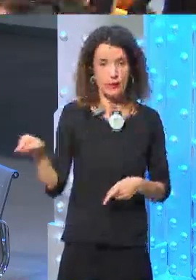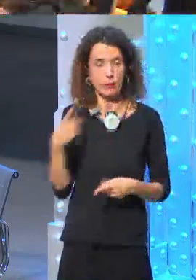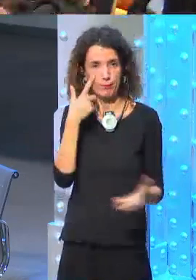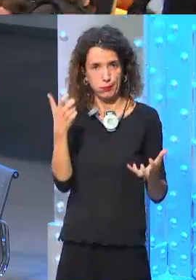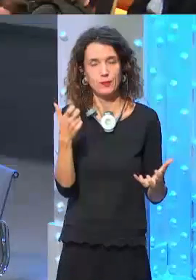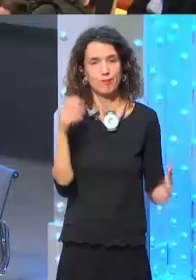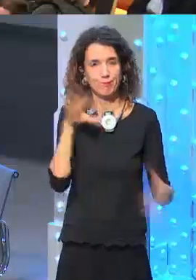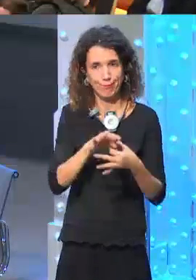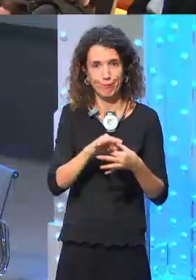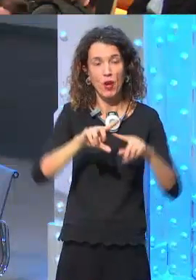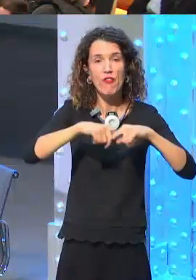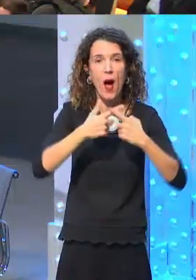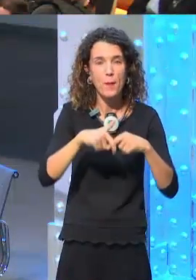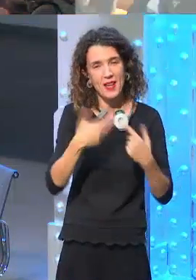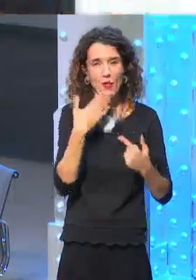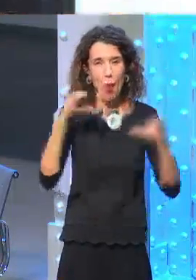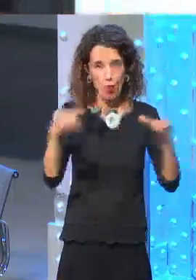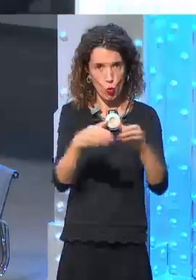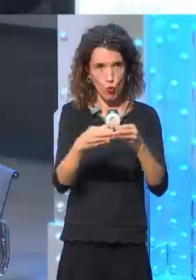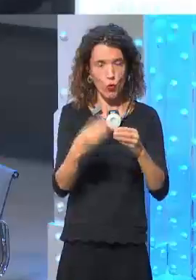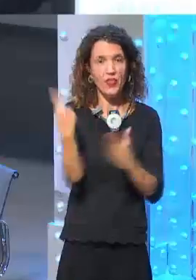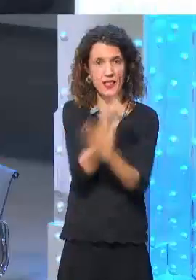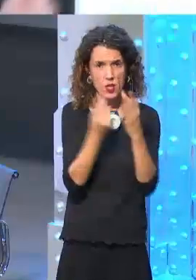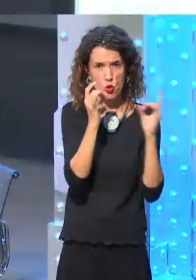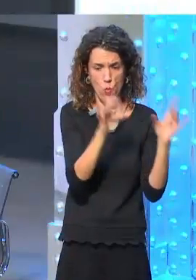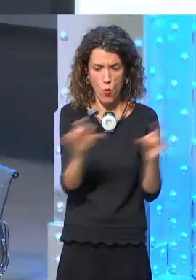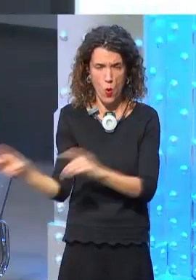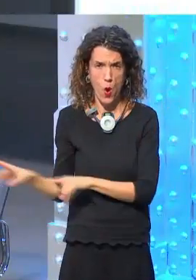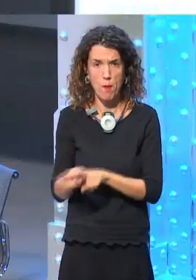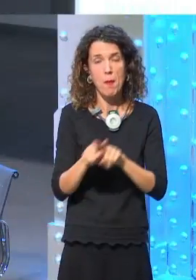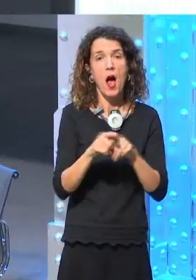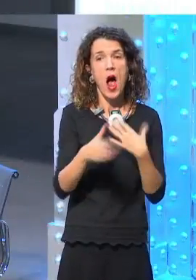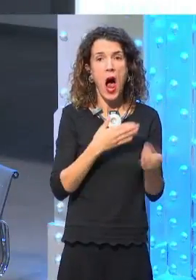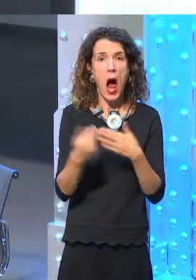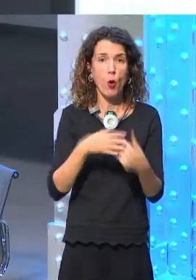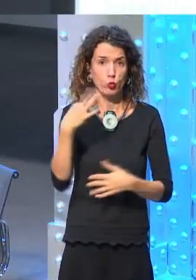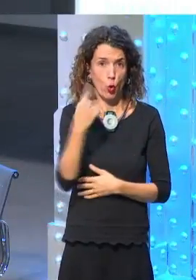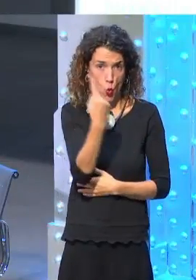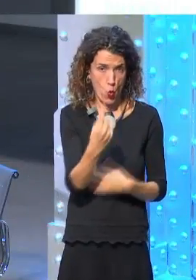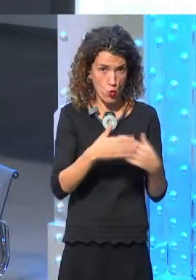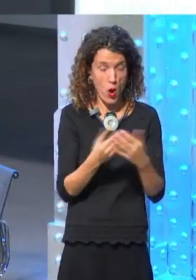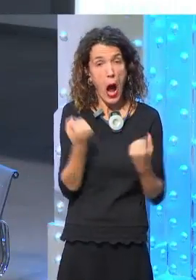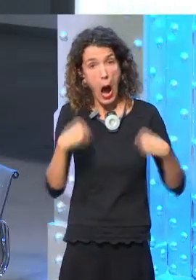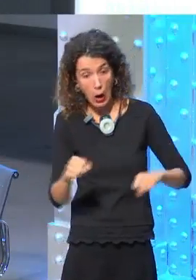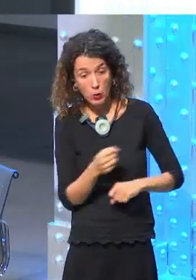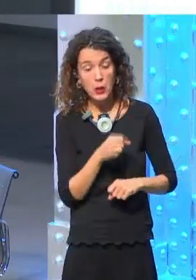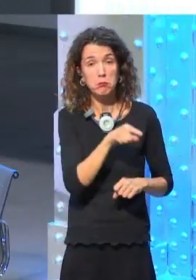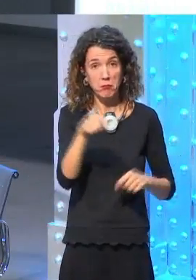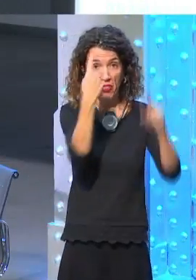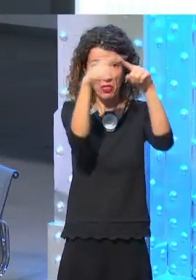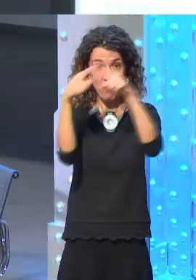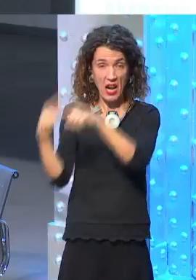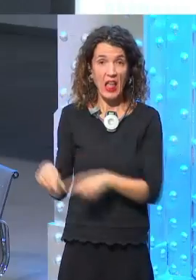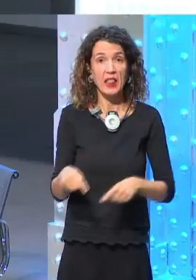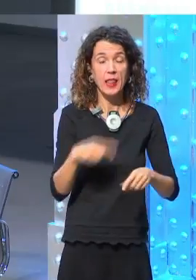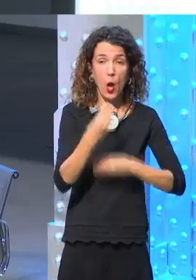que pertenecen a una familia, son parte del mismo diseño, tienen una autoría a pesar de que haya